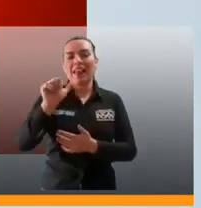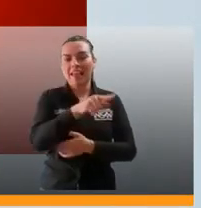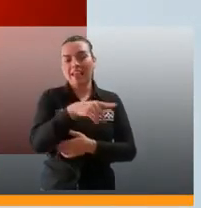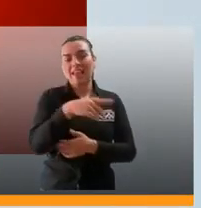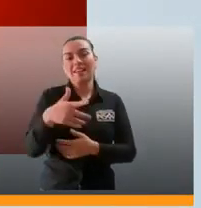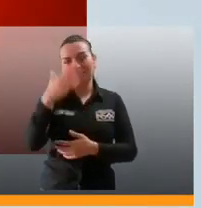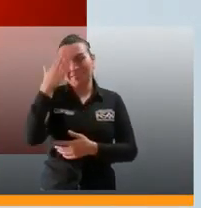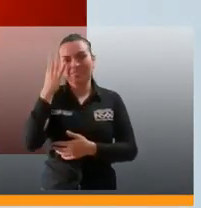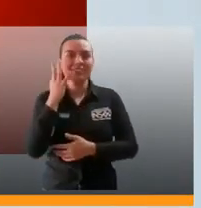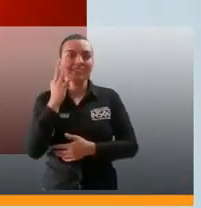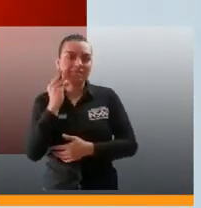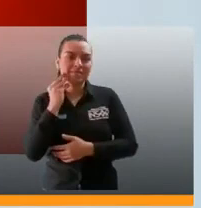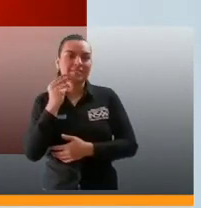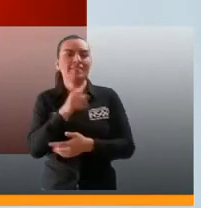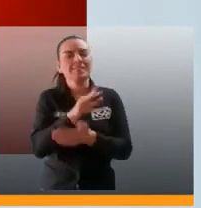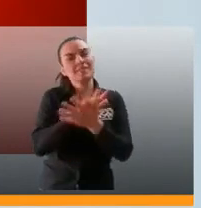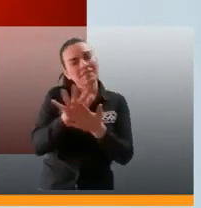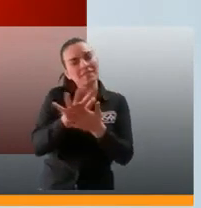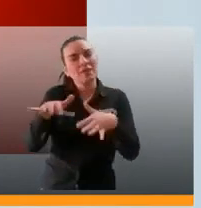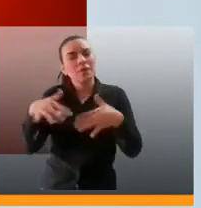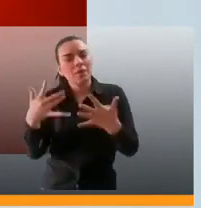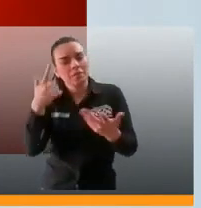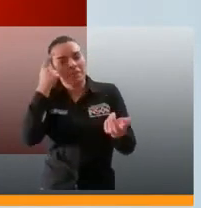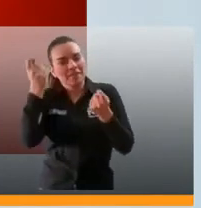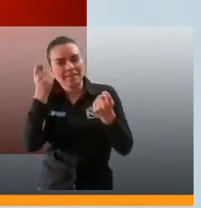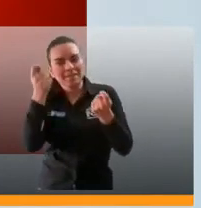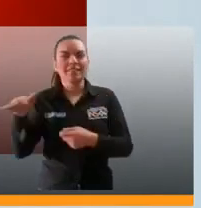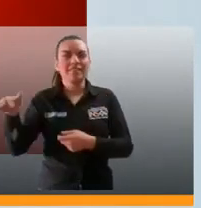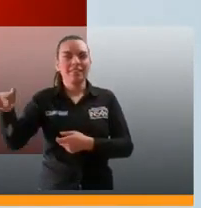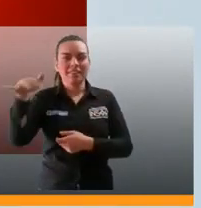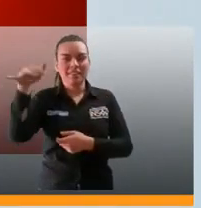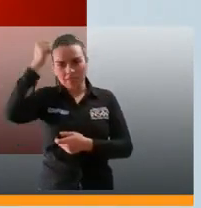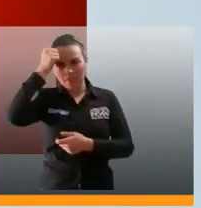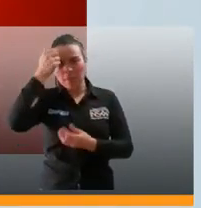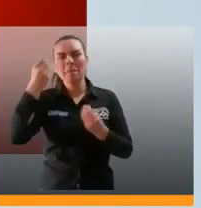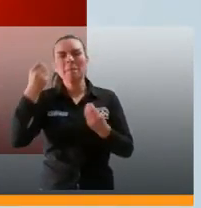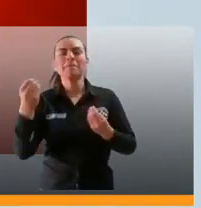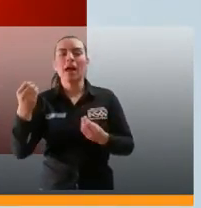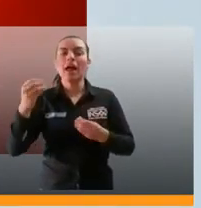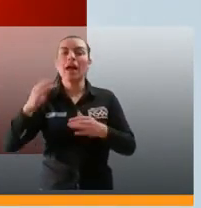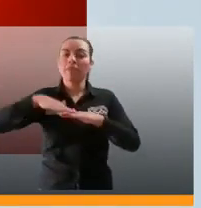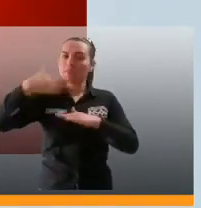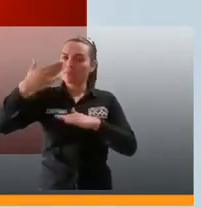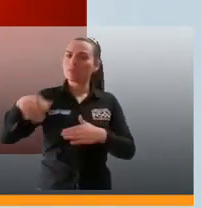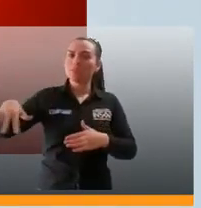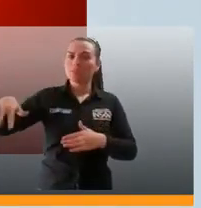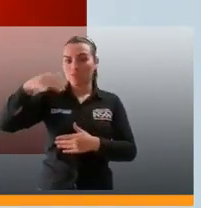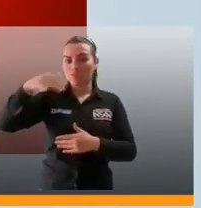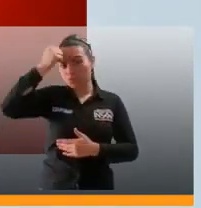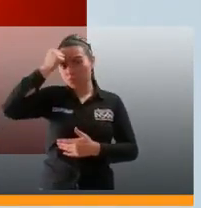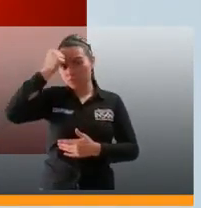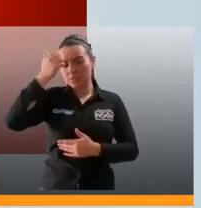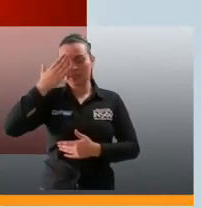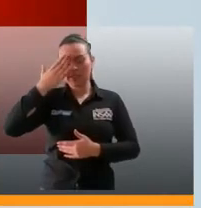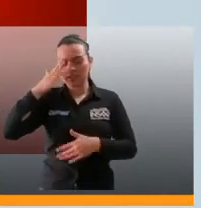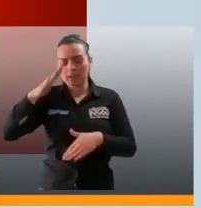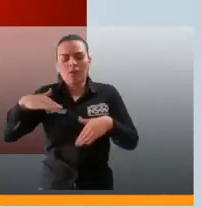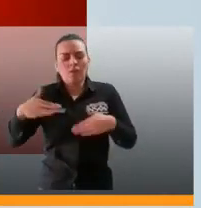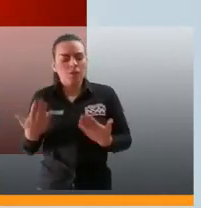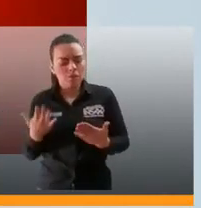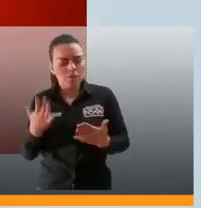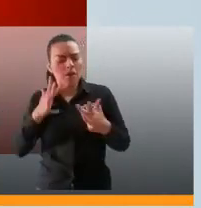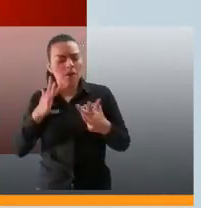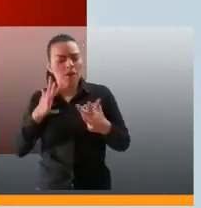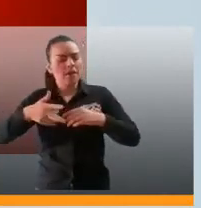los docentes o estrategias para tener en cuenta con los docentes cómo se debe trabajar estas herramientas